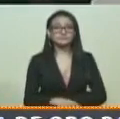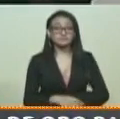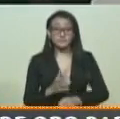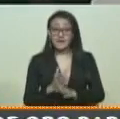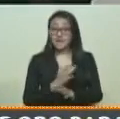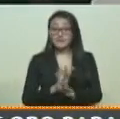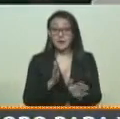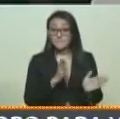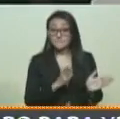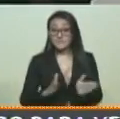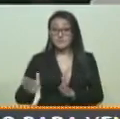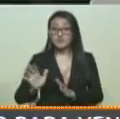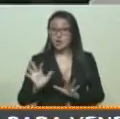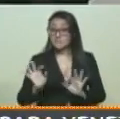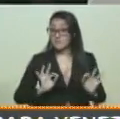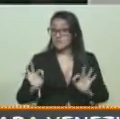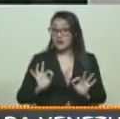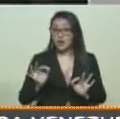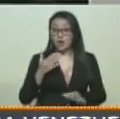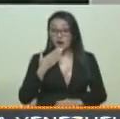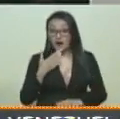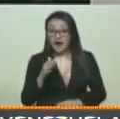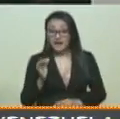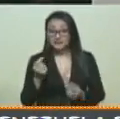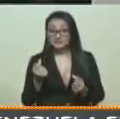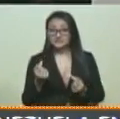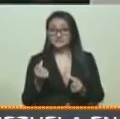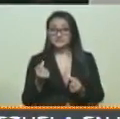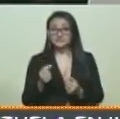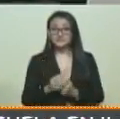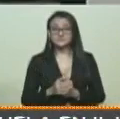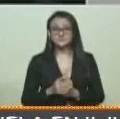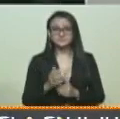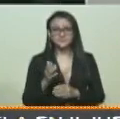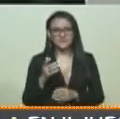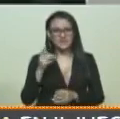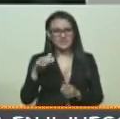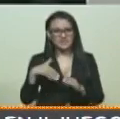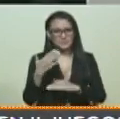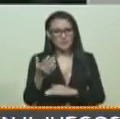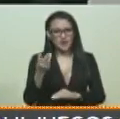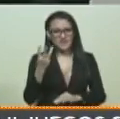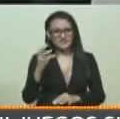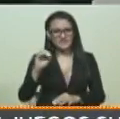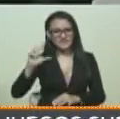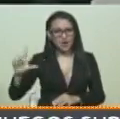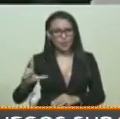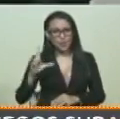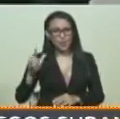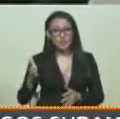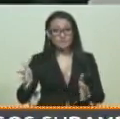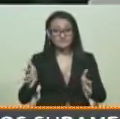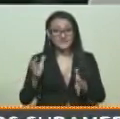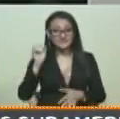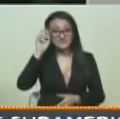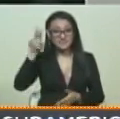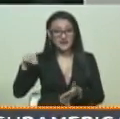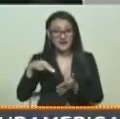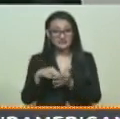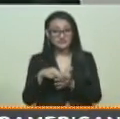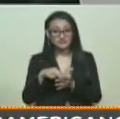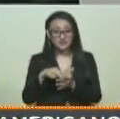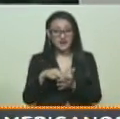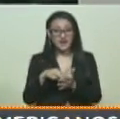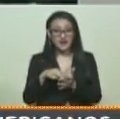planificación. Luego de la contundente victoria del 30 de julio y la elección de la